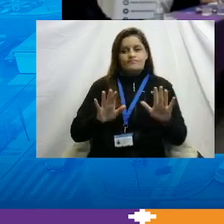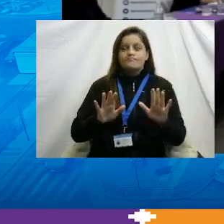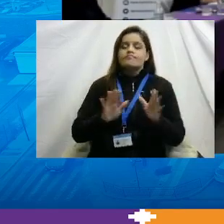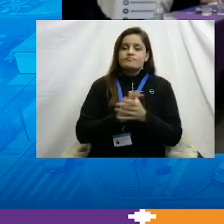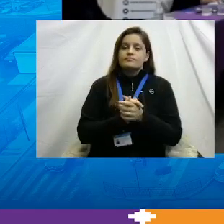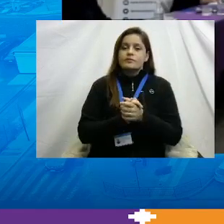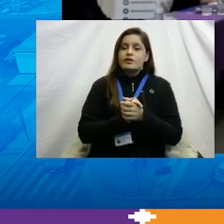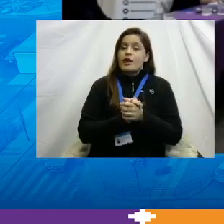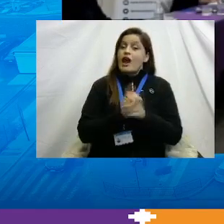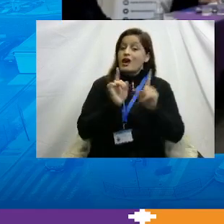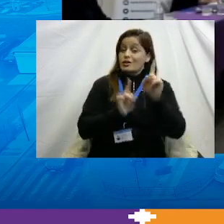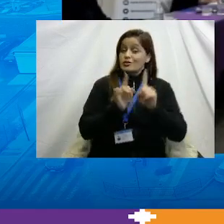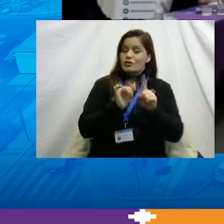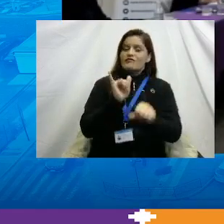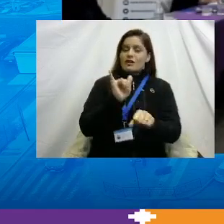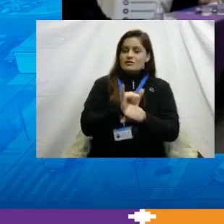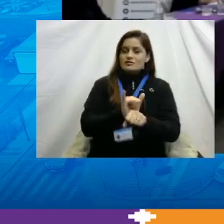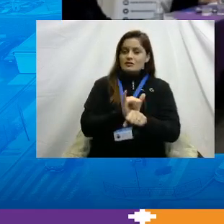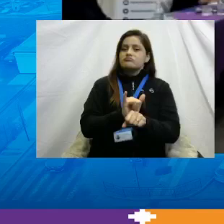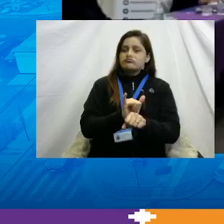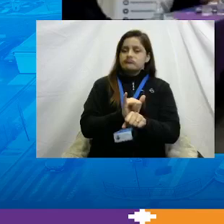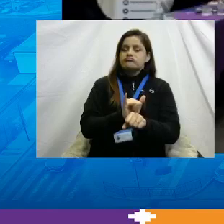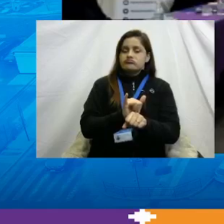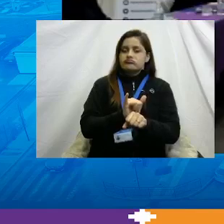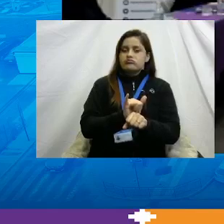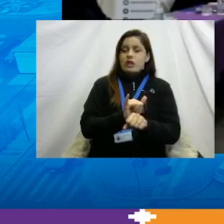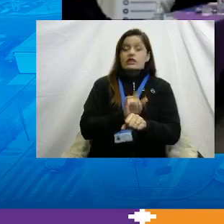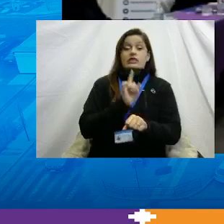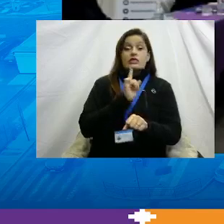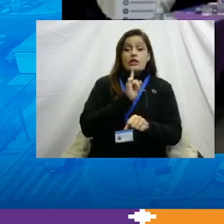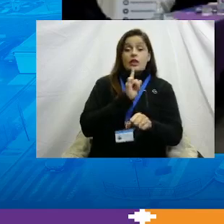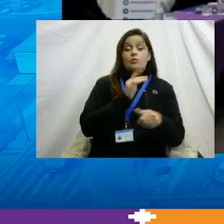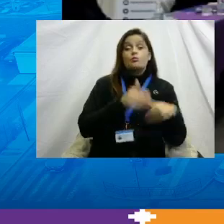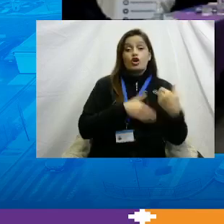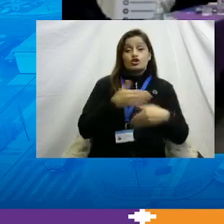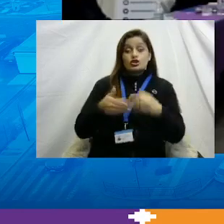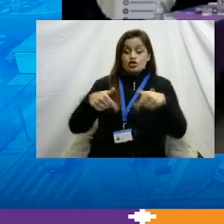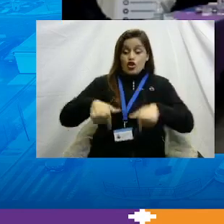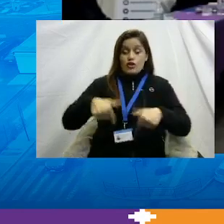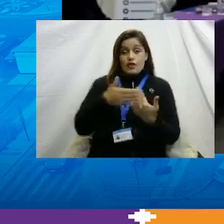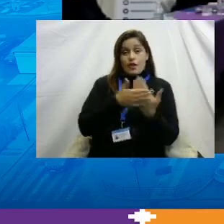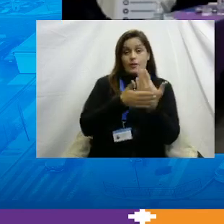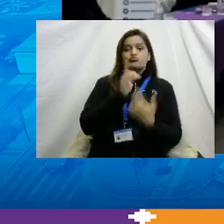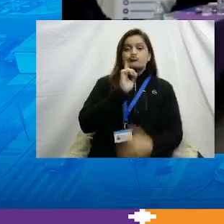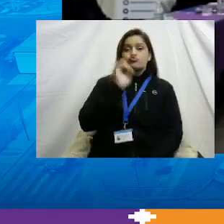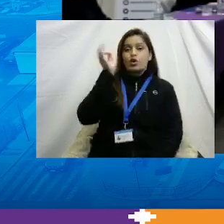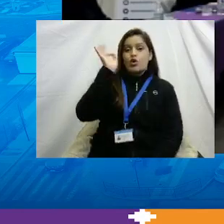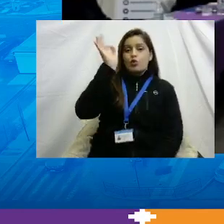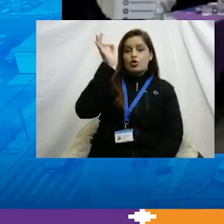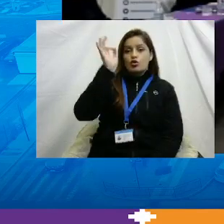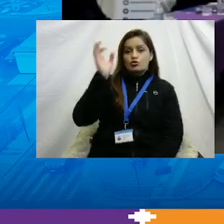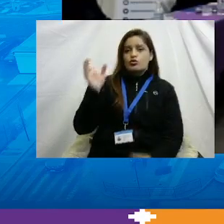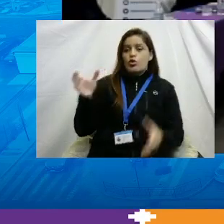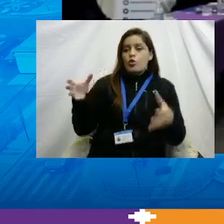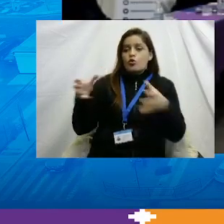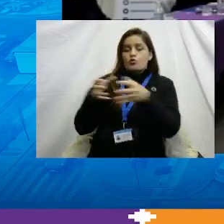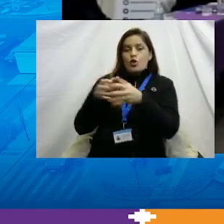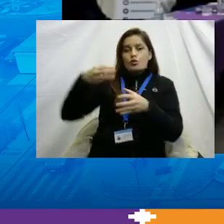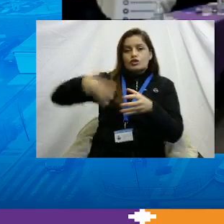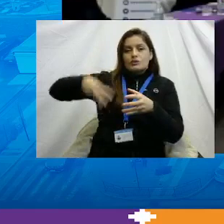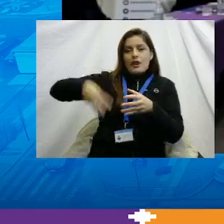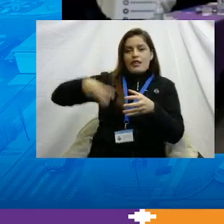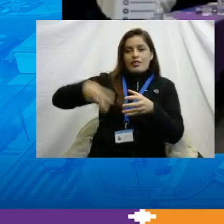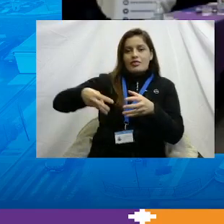mayoría no tan fidedigna. Hay un proceso, hoy día en la mañana hubo una reunión con parte importante del equipo municipal, con